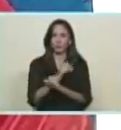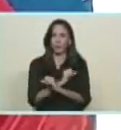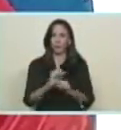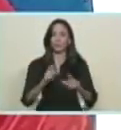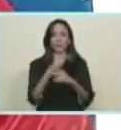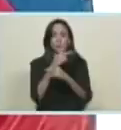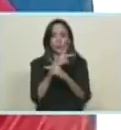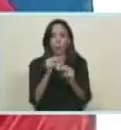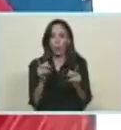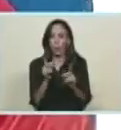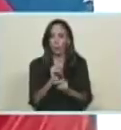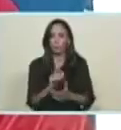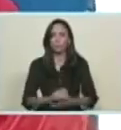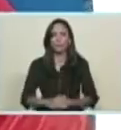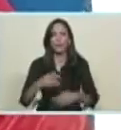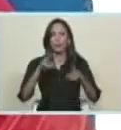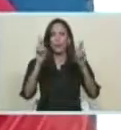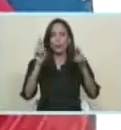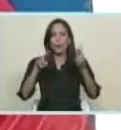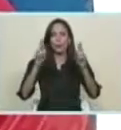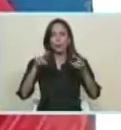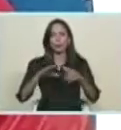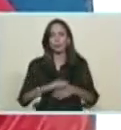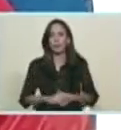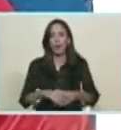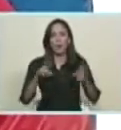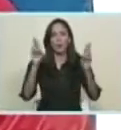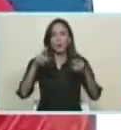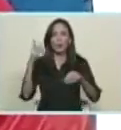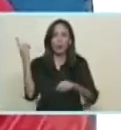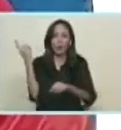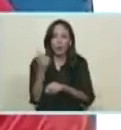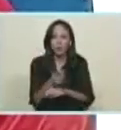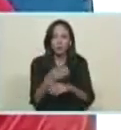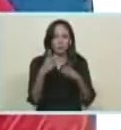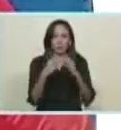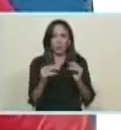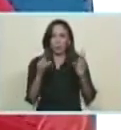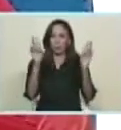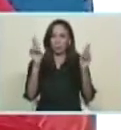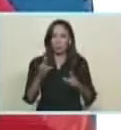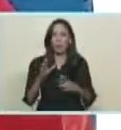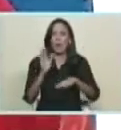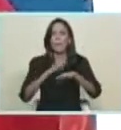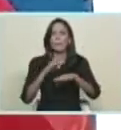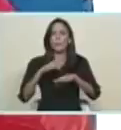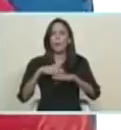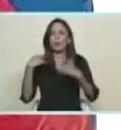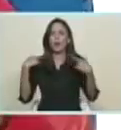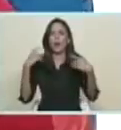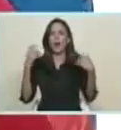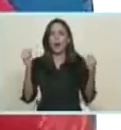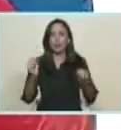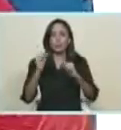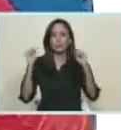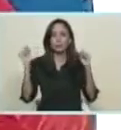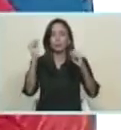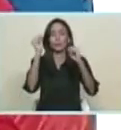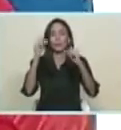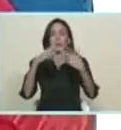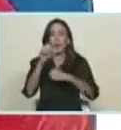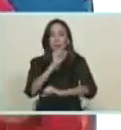No, jamás lo hemos sido ni lo seríamos, porque nosotros venimos de la rebeldía y de la